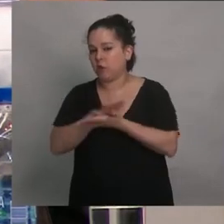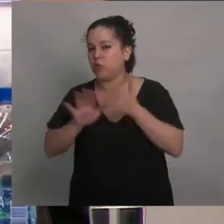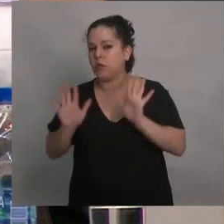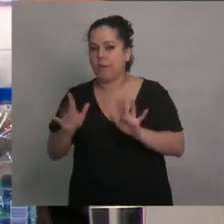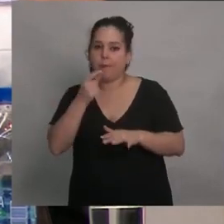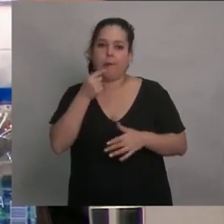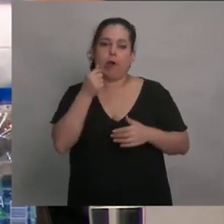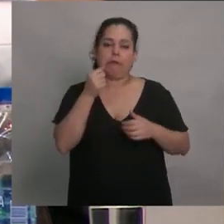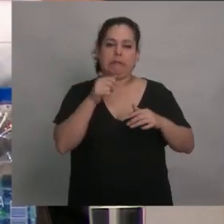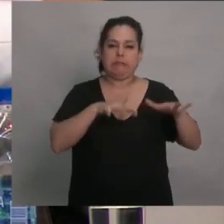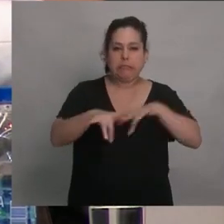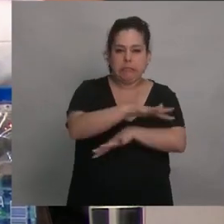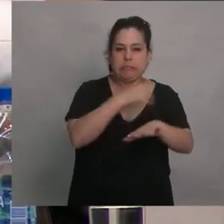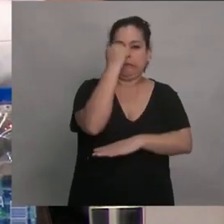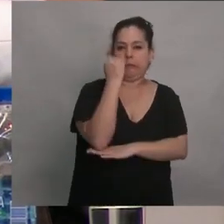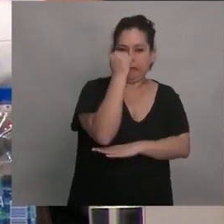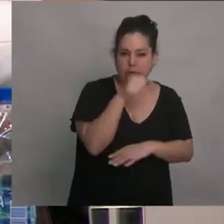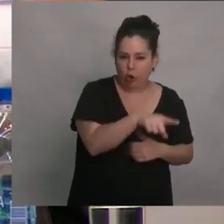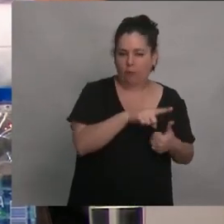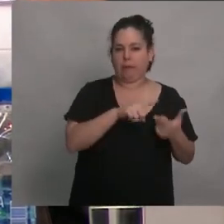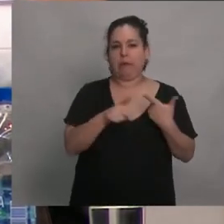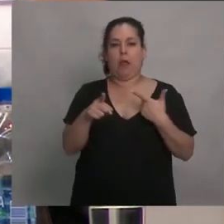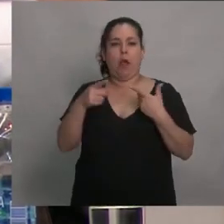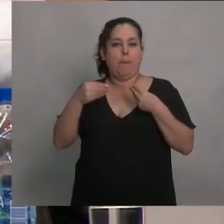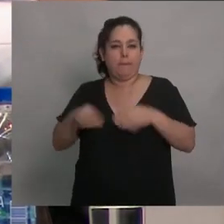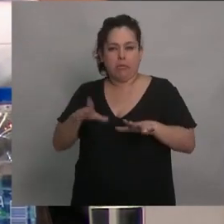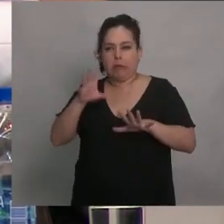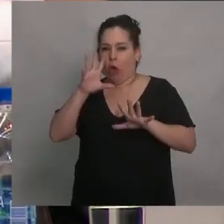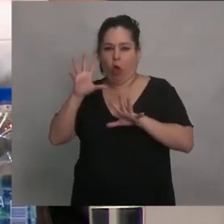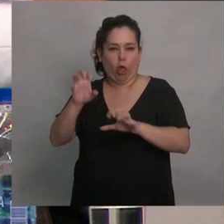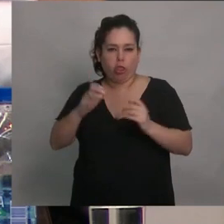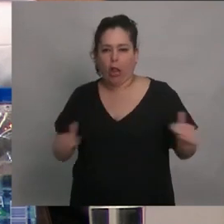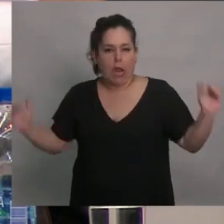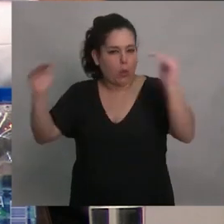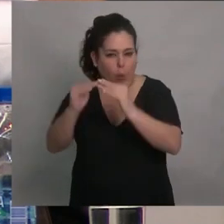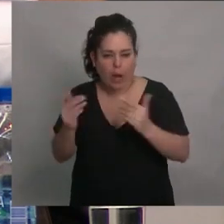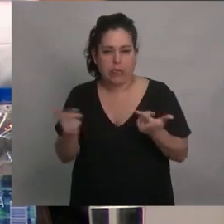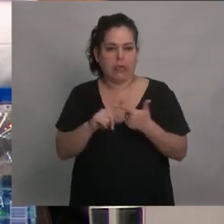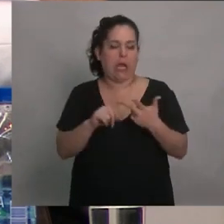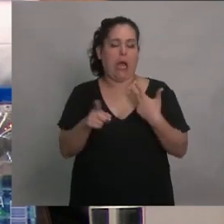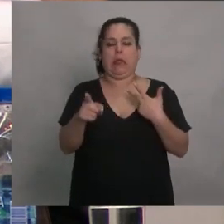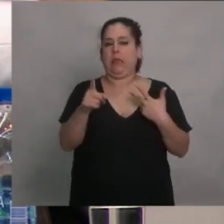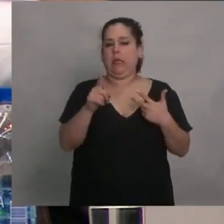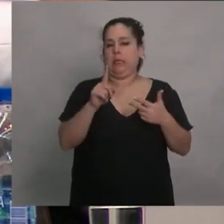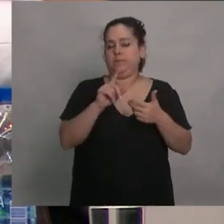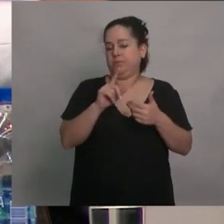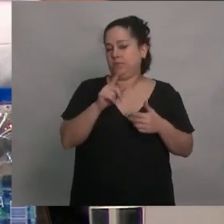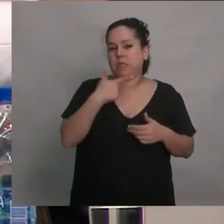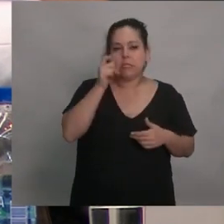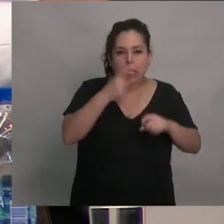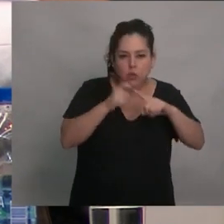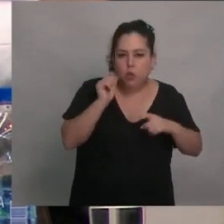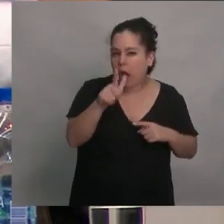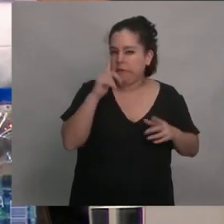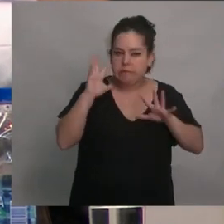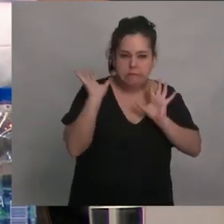mercado global, el odio a la igualdad que estaba avanzando, la exacerbación del moralismo sexual y la pureza étnica